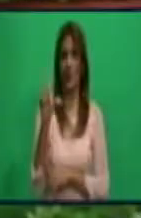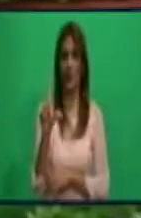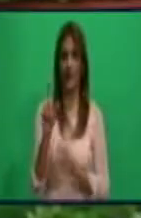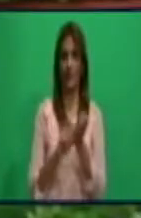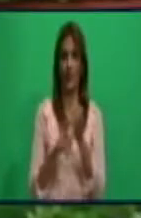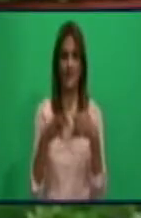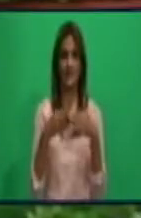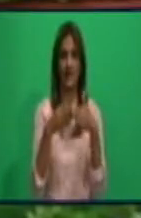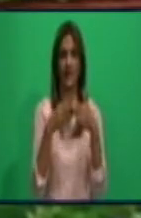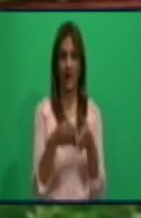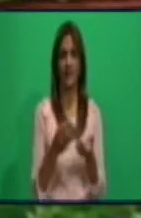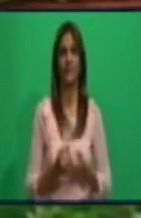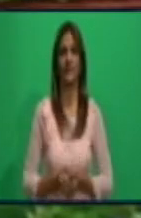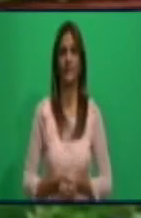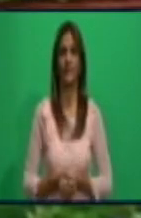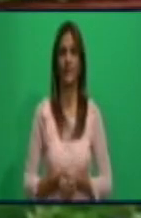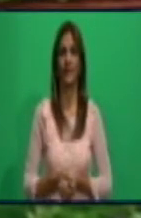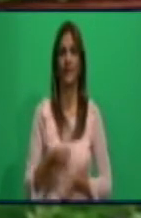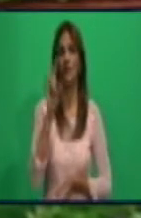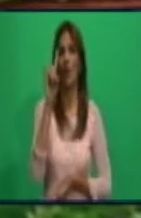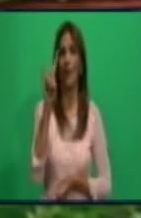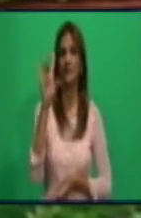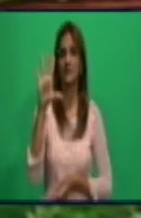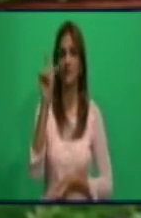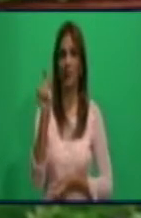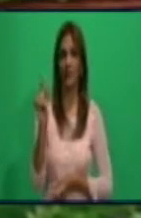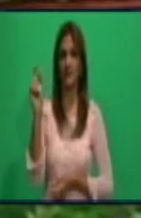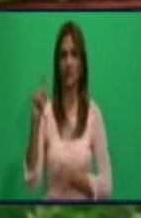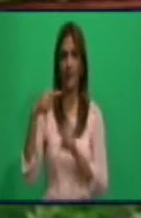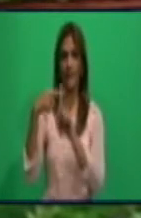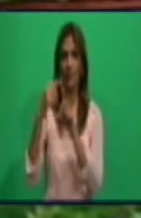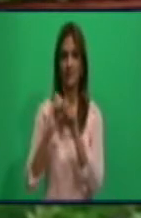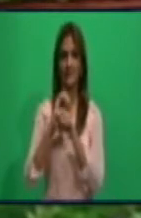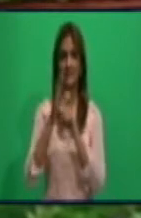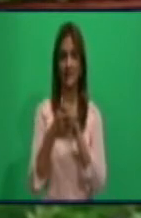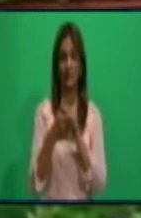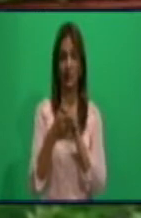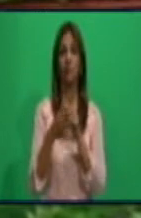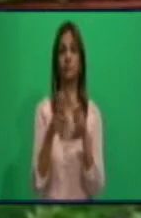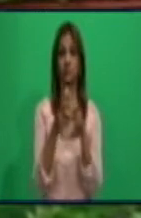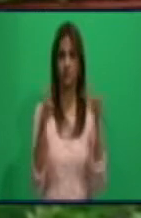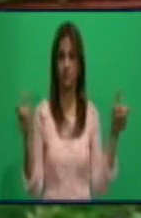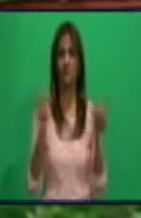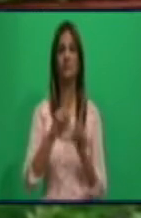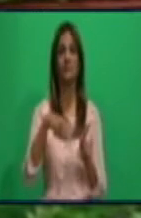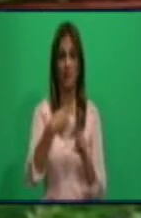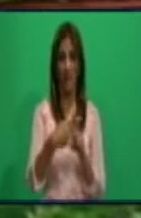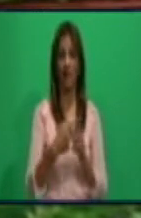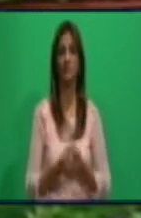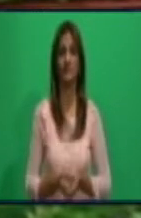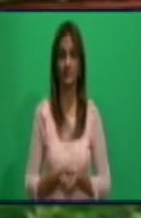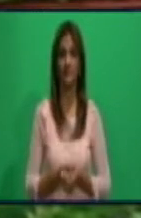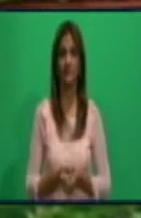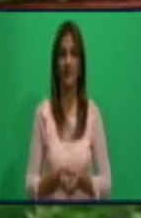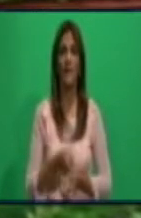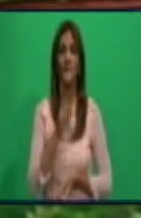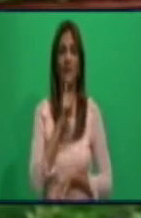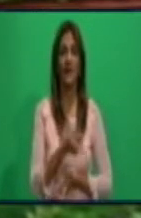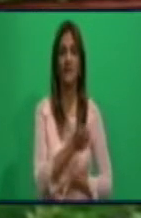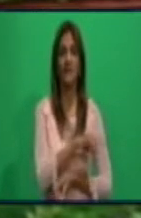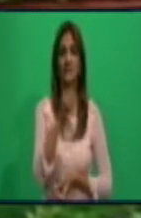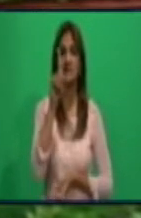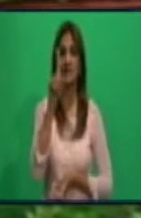un 95 casos positivos a lakovic 19 la cifra más alta el récord establecido el pasado viernes de 105 casos